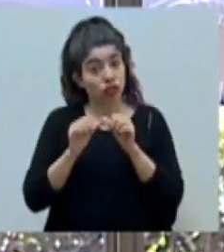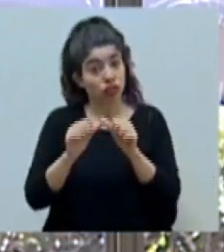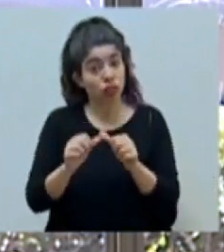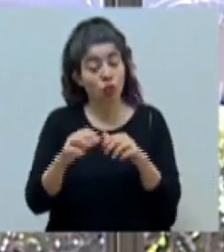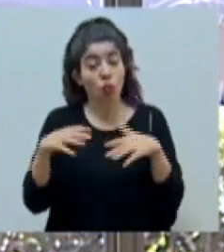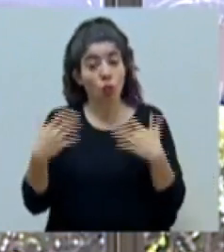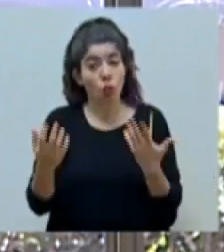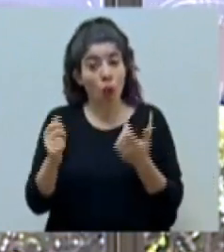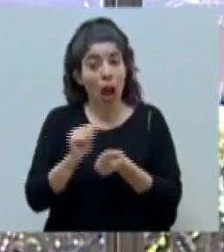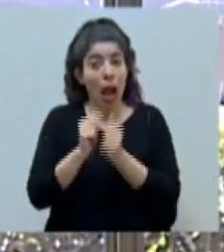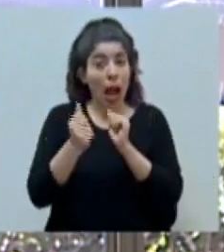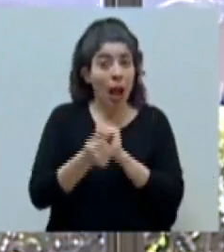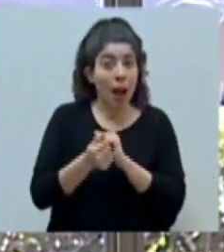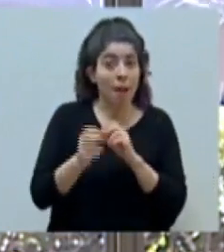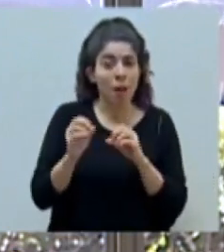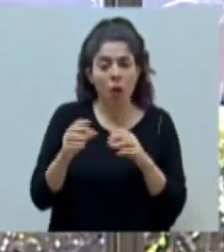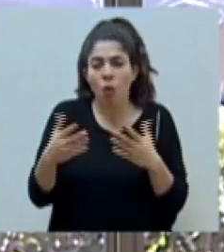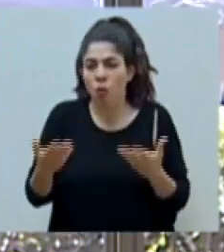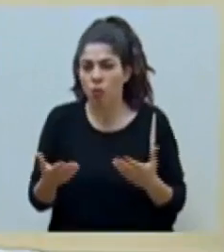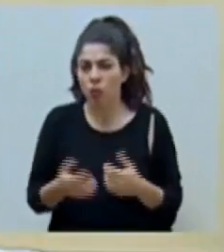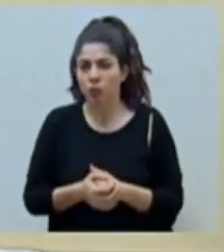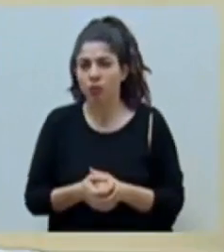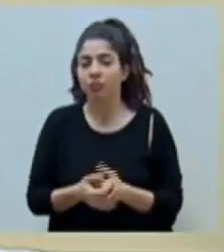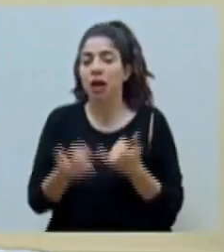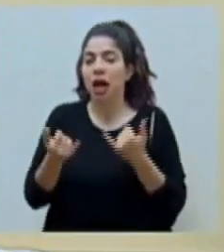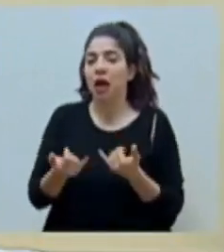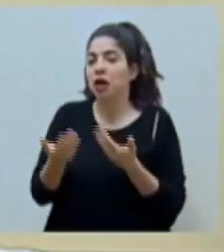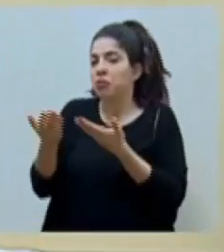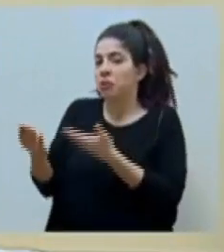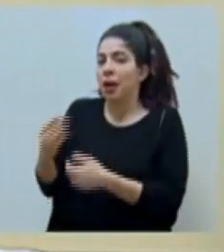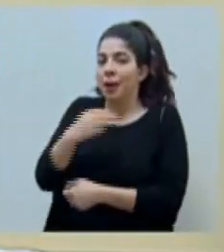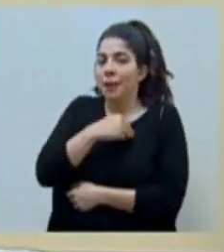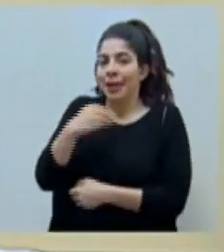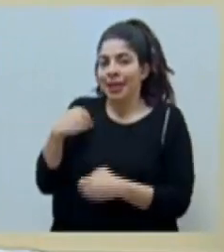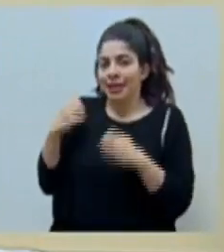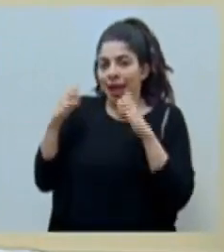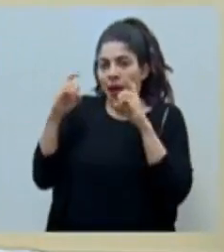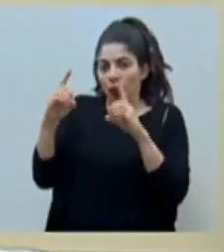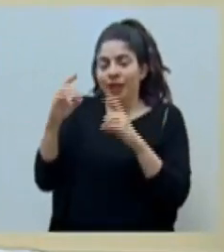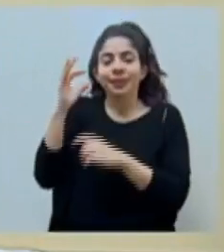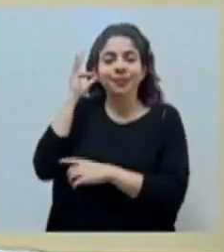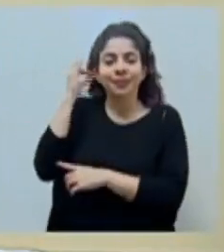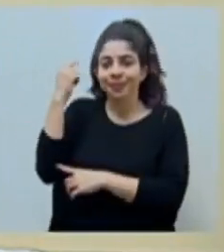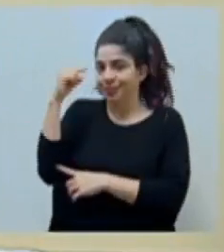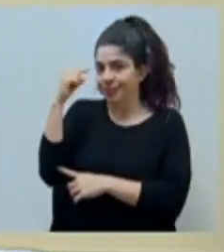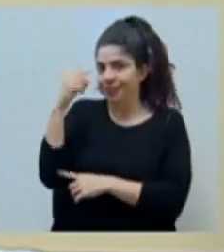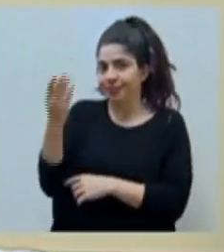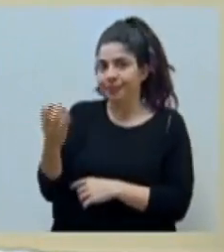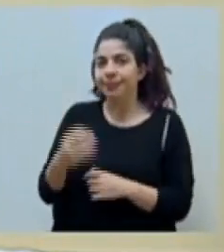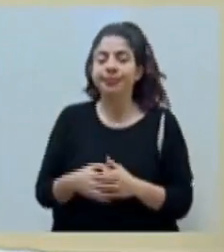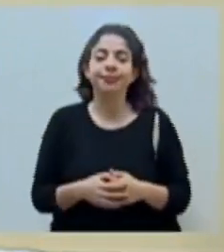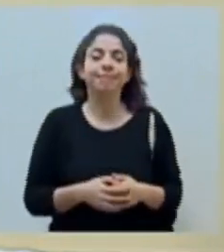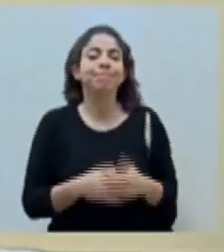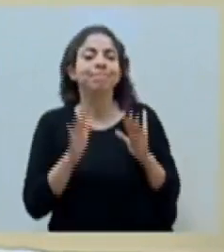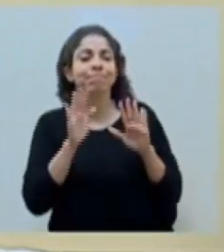algún tipo de cambio. Escuchamos a la ministra de Educación, la señora Giselle Cruz. Vamos a empezar por el